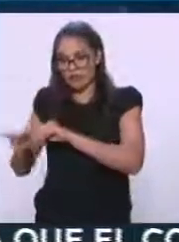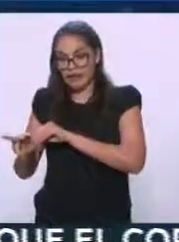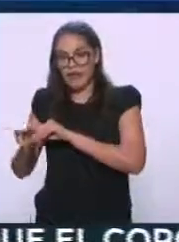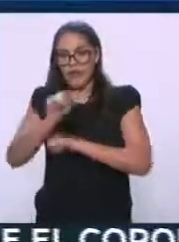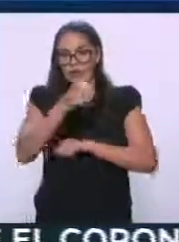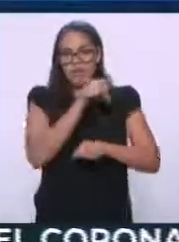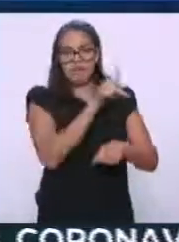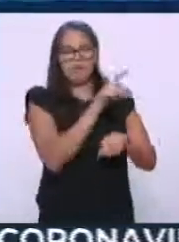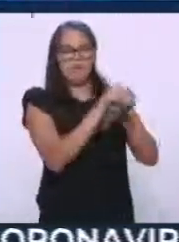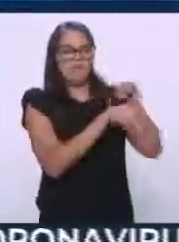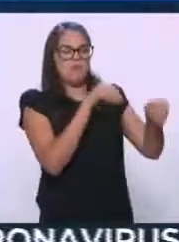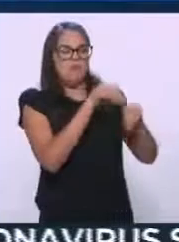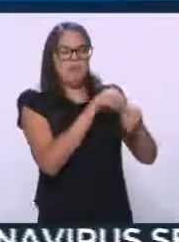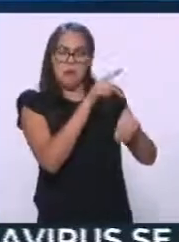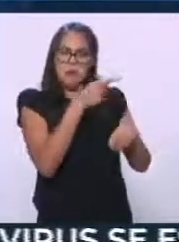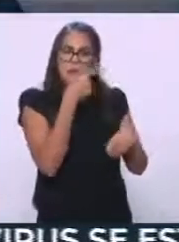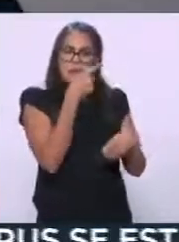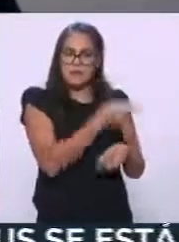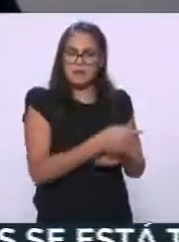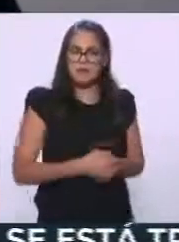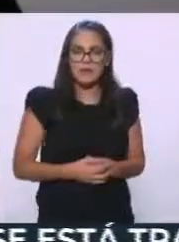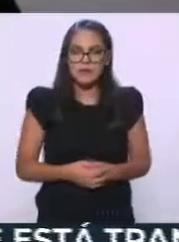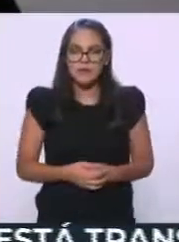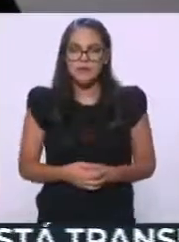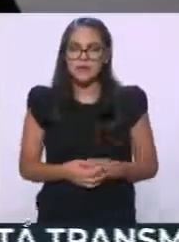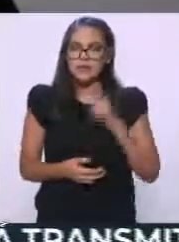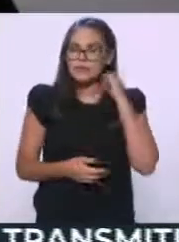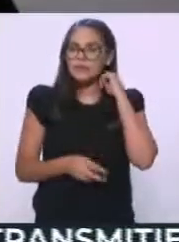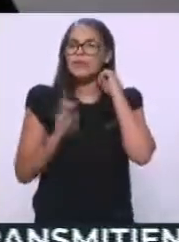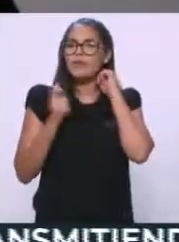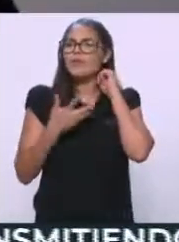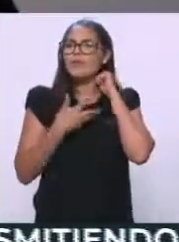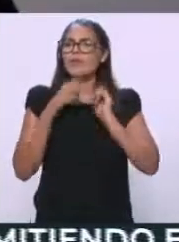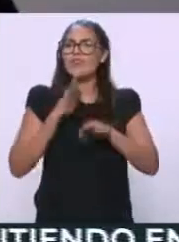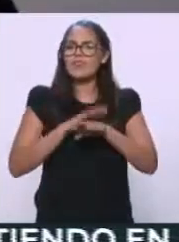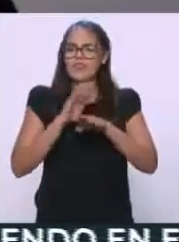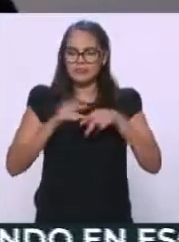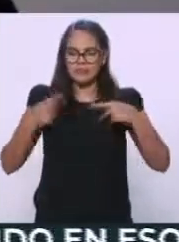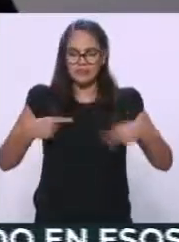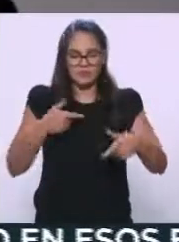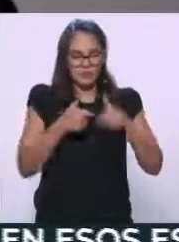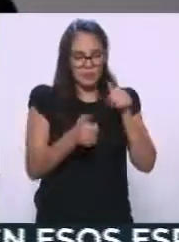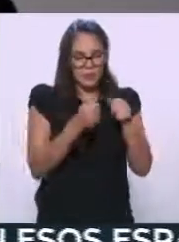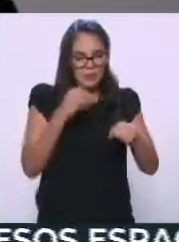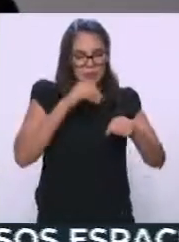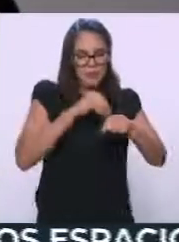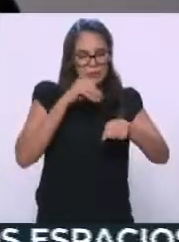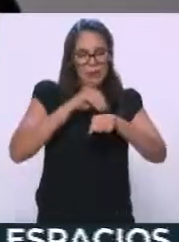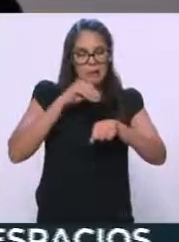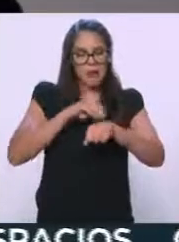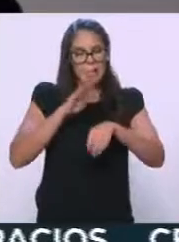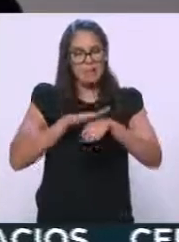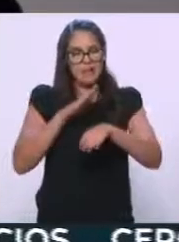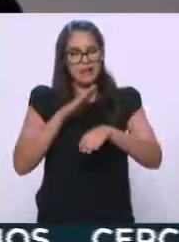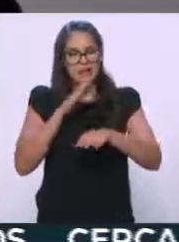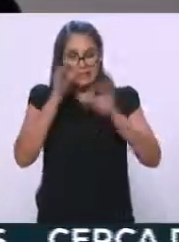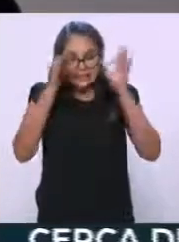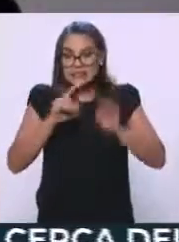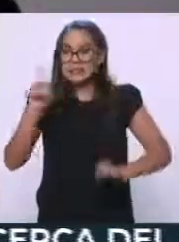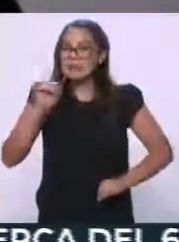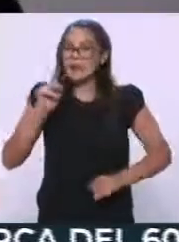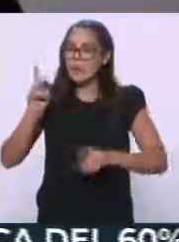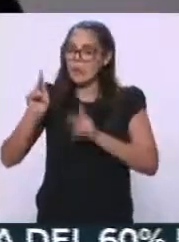decir, hubo una mezcla, pero porque cotidianamente están amplificando estos personajes y medios, estos bots. O sea, no solamente por estos